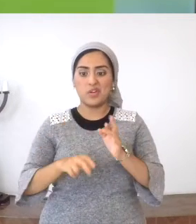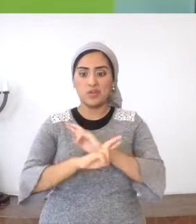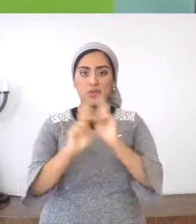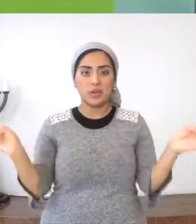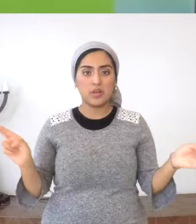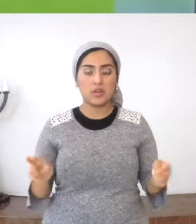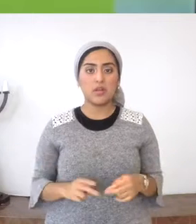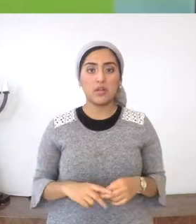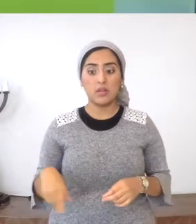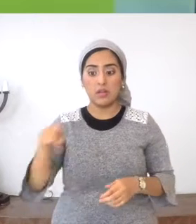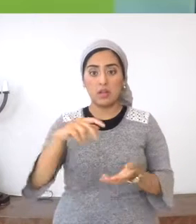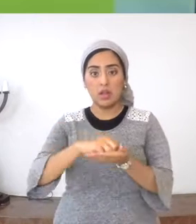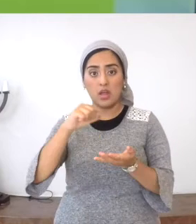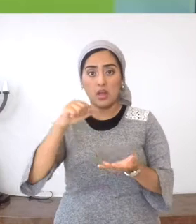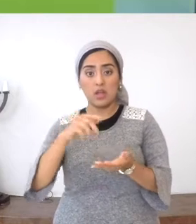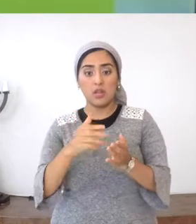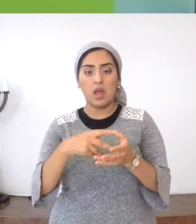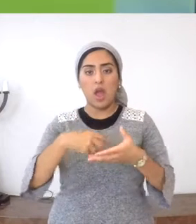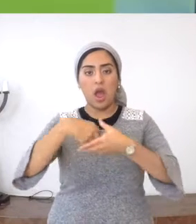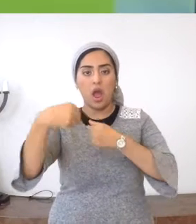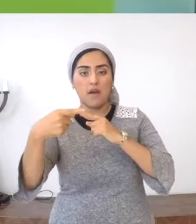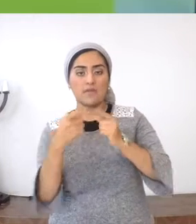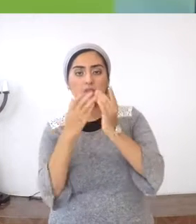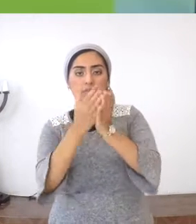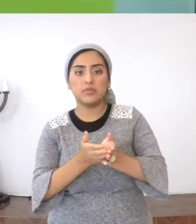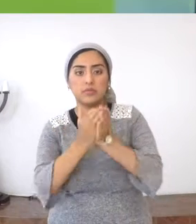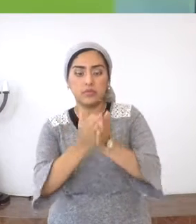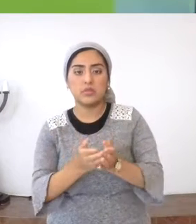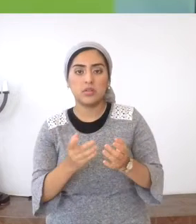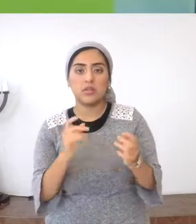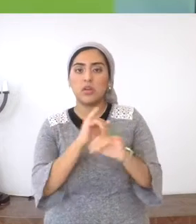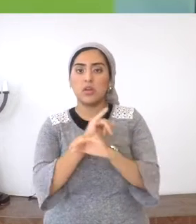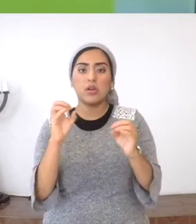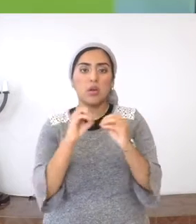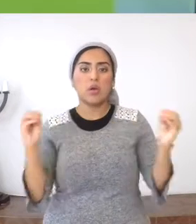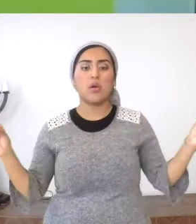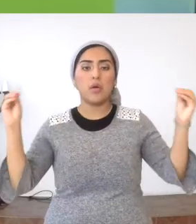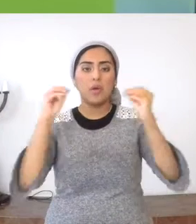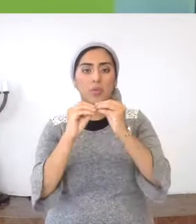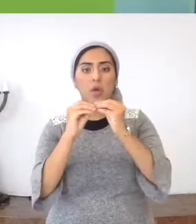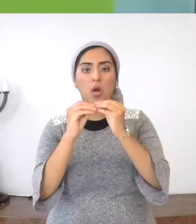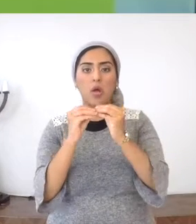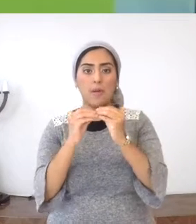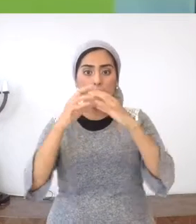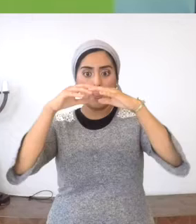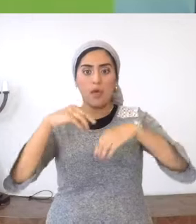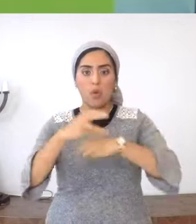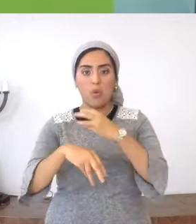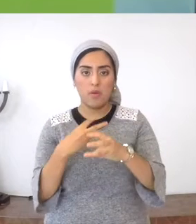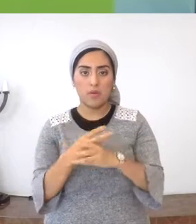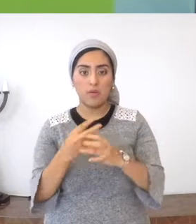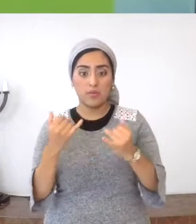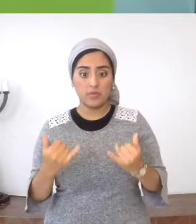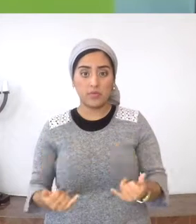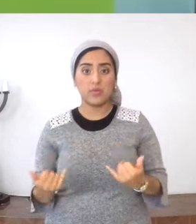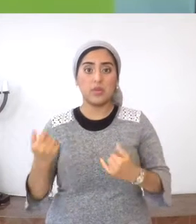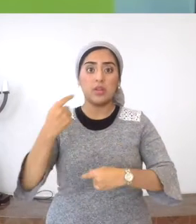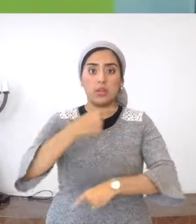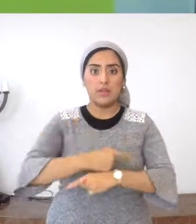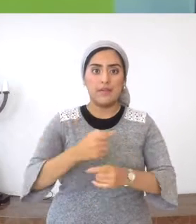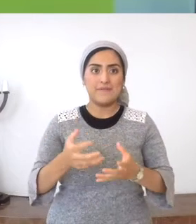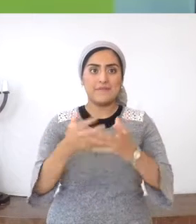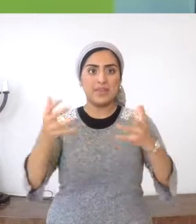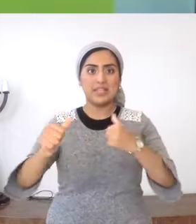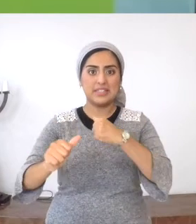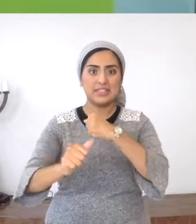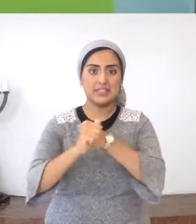hace así Yashua pagó el precio Que abandonaron El Arca Para evitar inundaciones U otras formas De catástrofe global Esta renovación